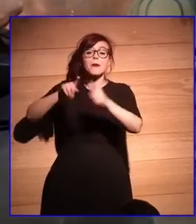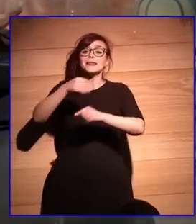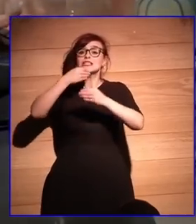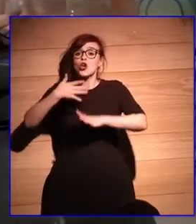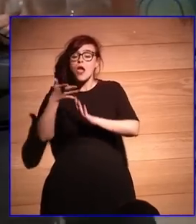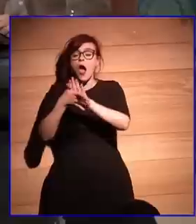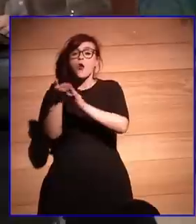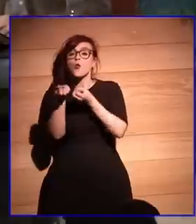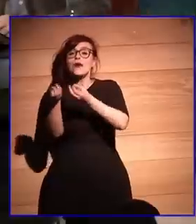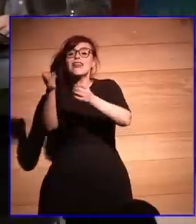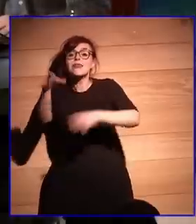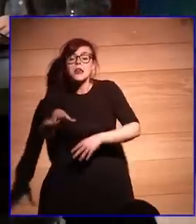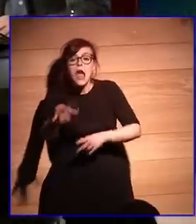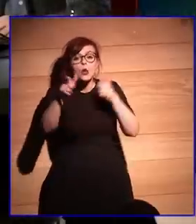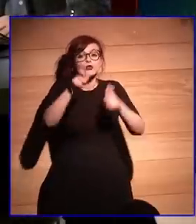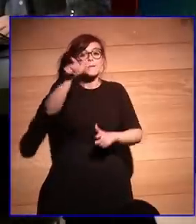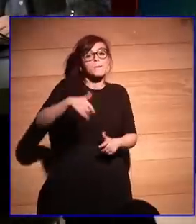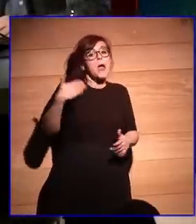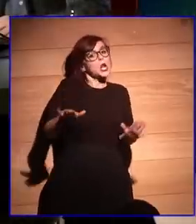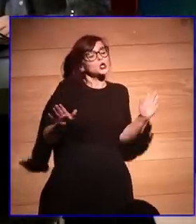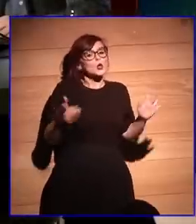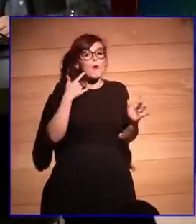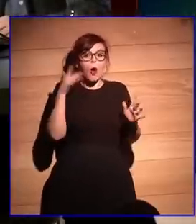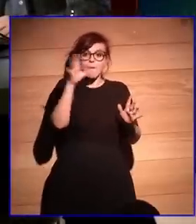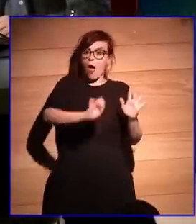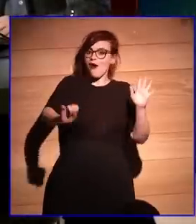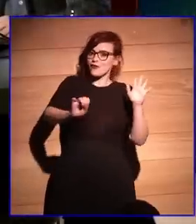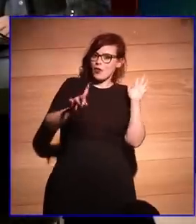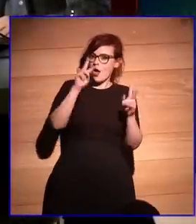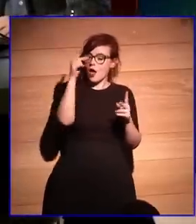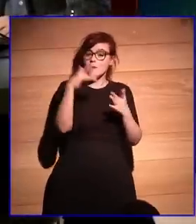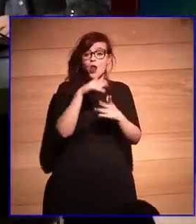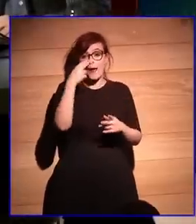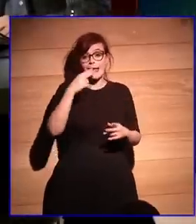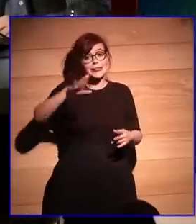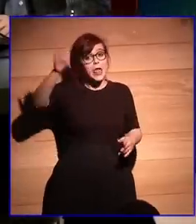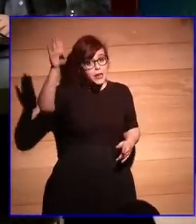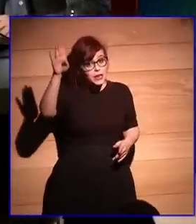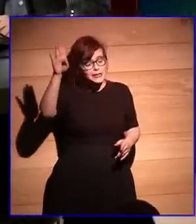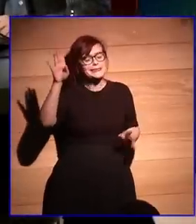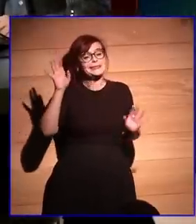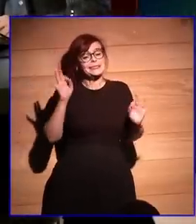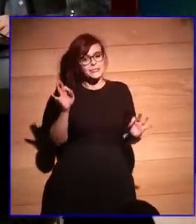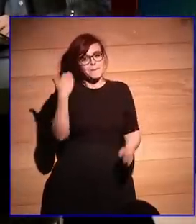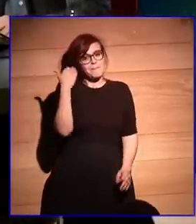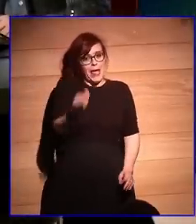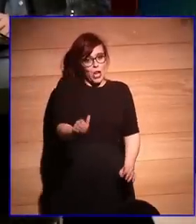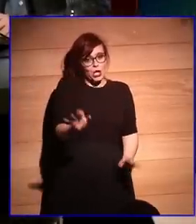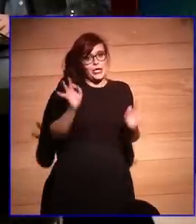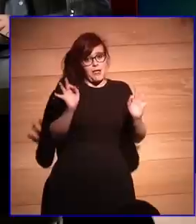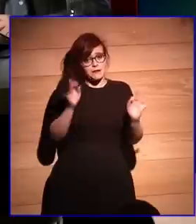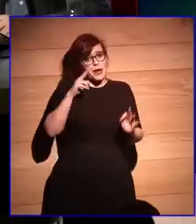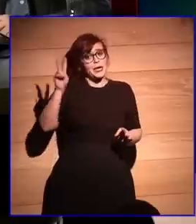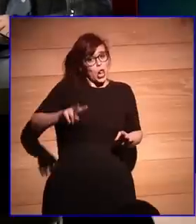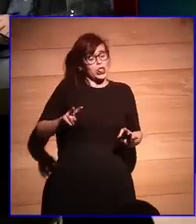historia, pues hay malvados que para algunos son una maravilla. Pero parece que, por ejemplo, que Hitler es un malvado bastante